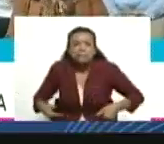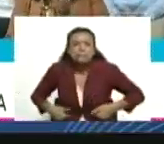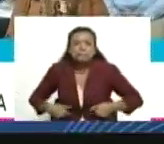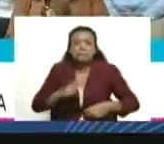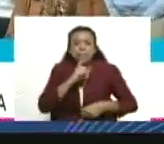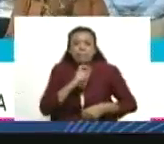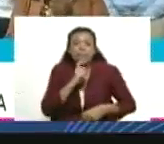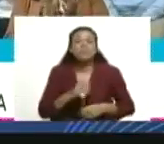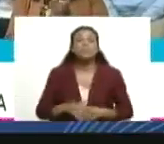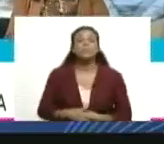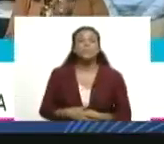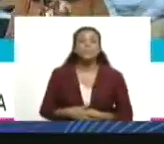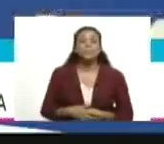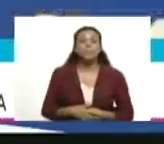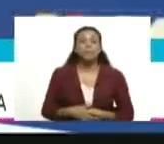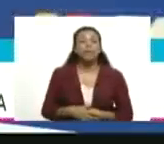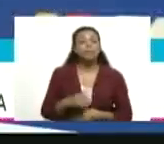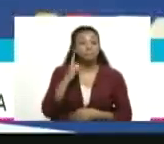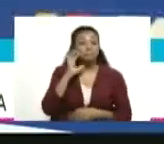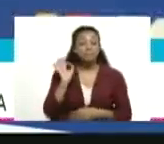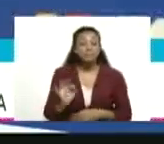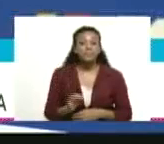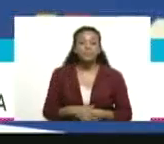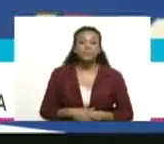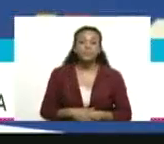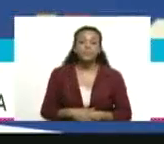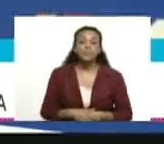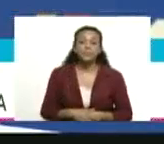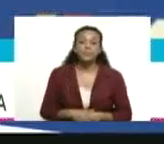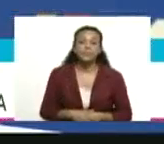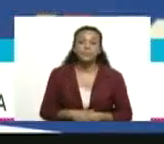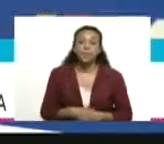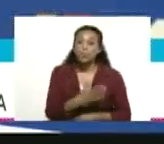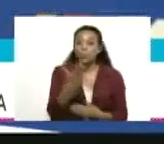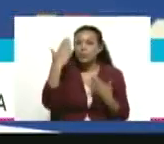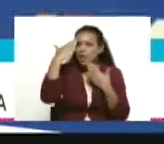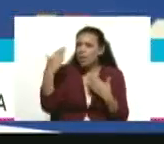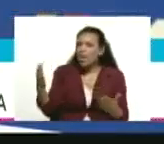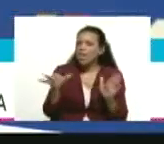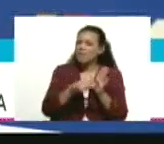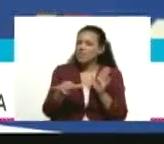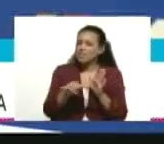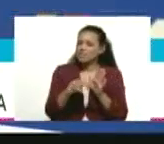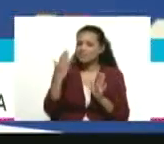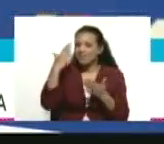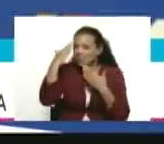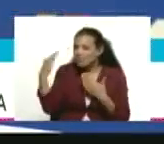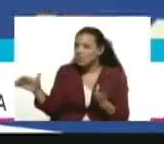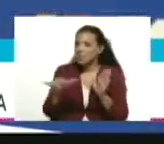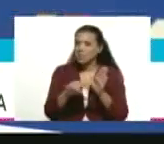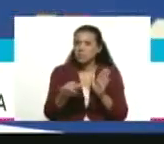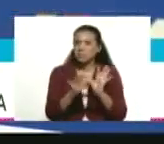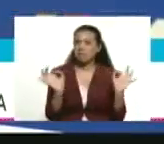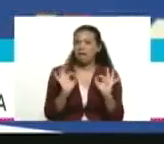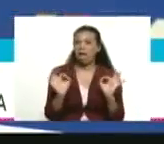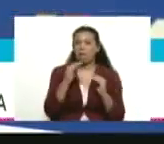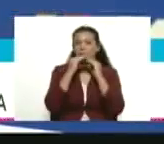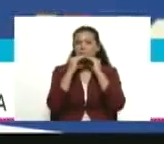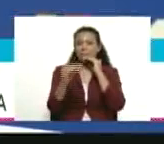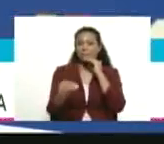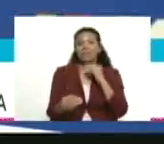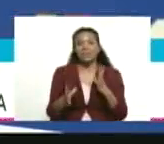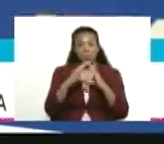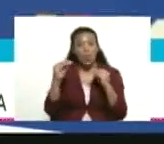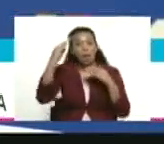además, Elsie no ha saludado a los vecinos. Yo no he visto que tú saludes a nadie. Sí, los saludé